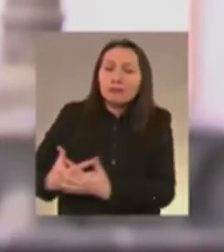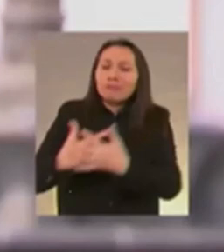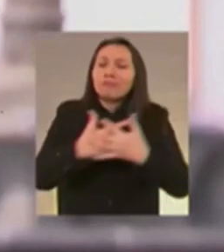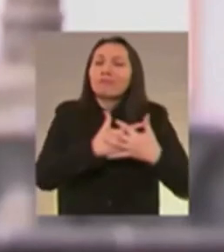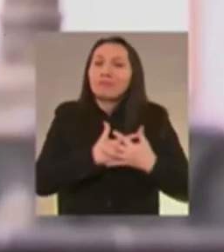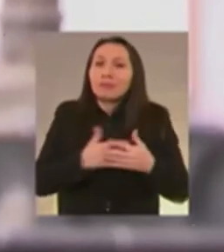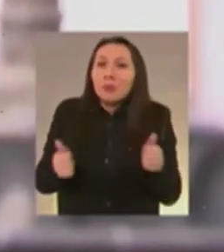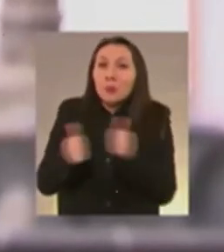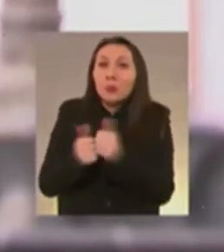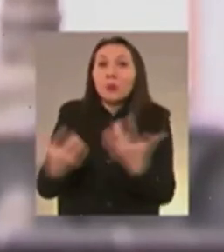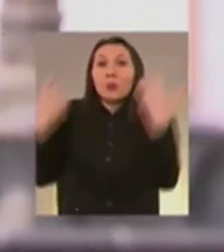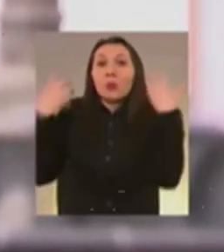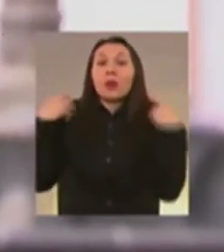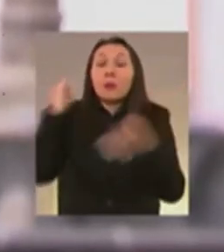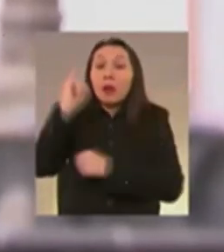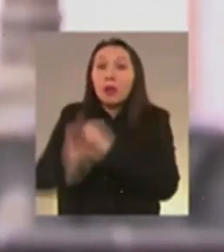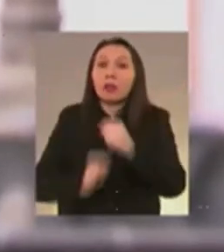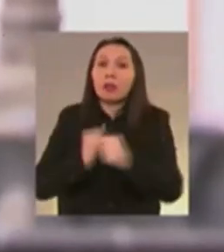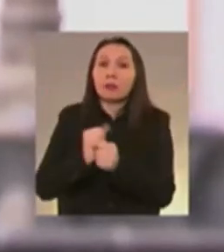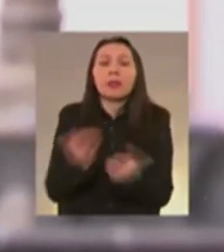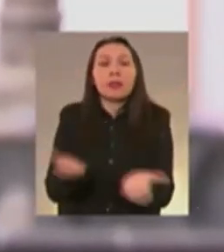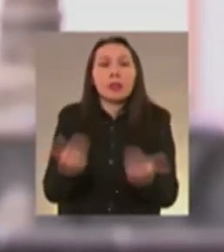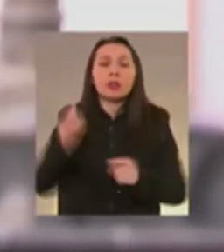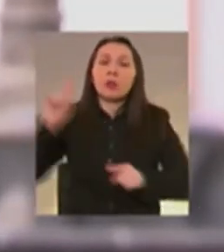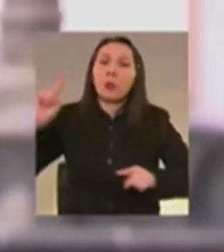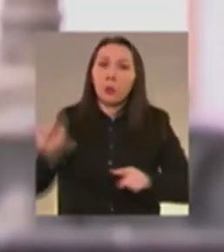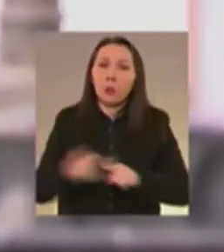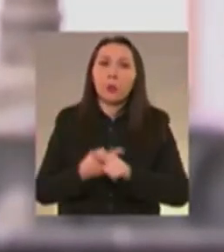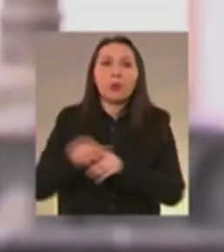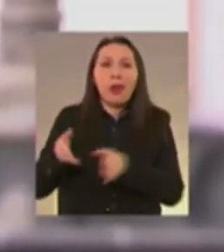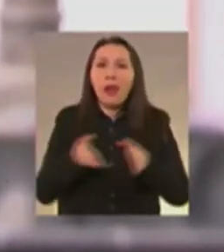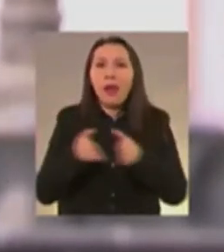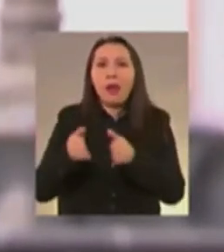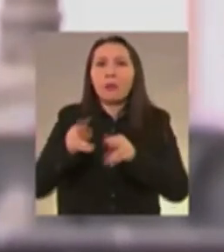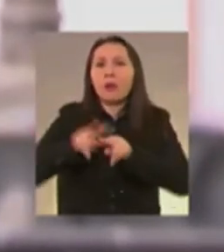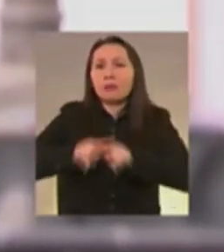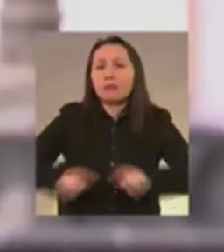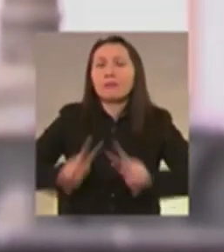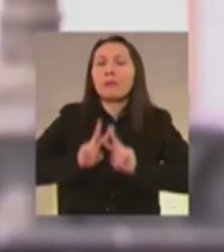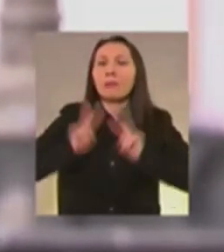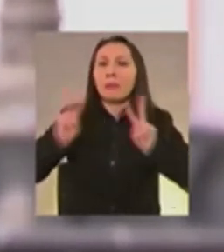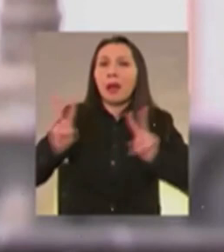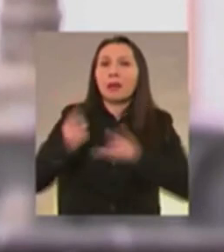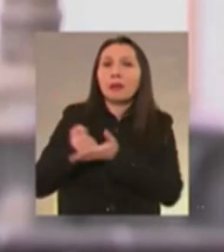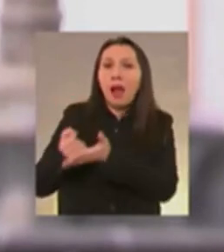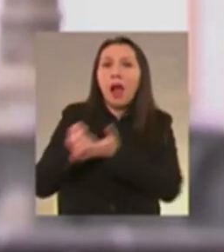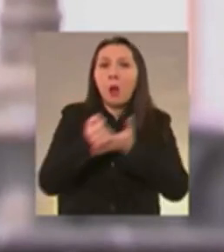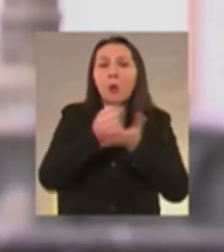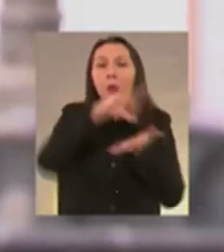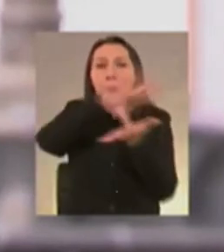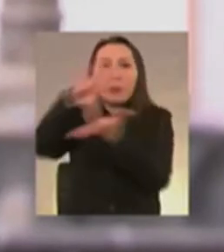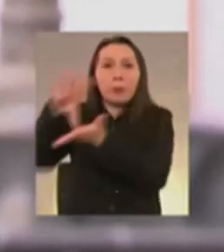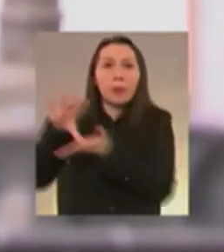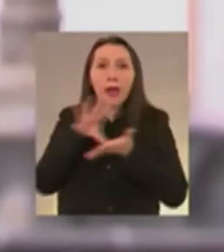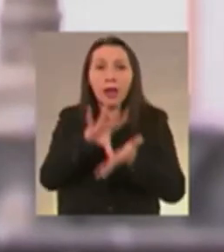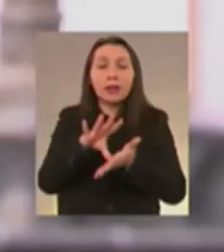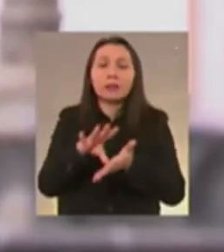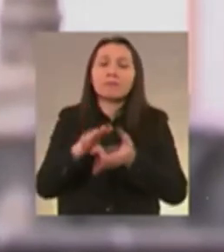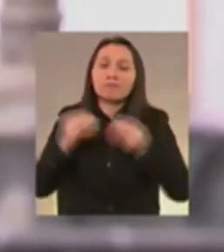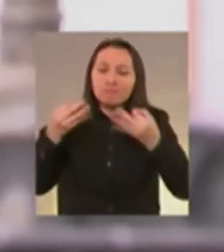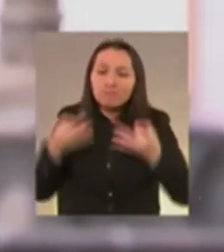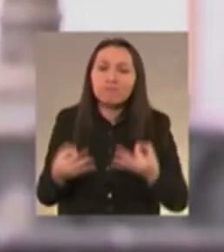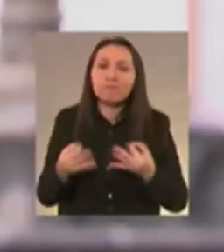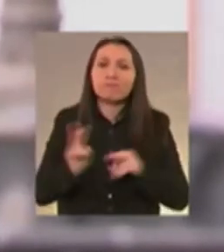corresponsabilidad internacional necesitan nuevamente un camino de paz y cooperación entre los países, refrendado y